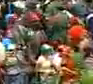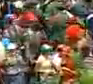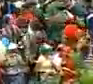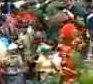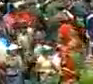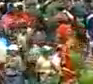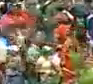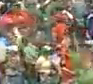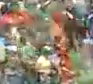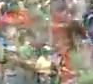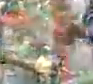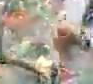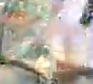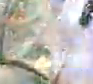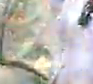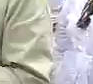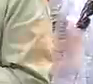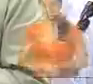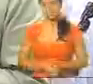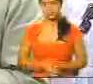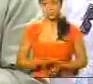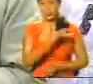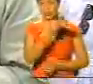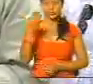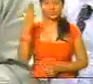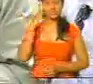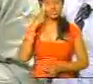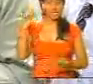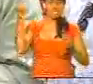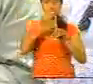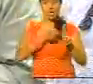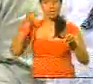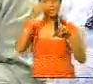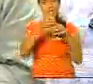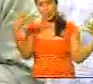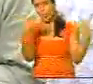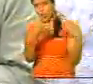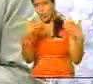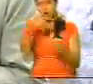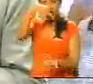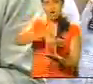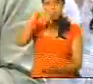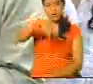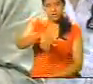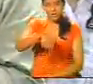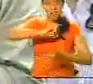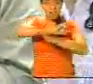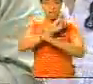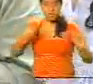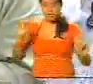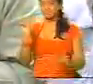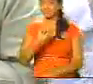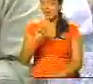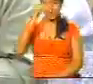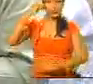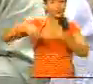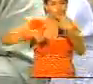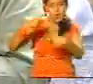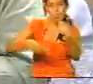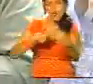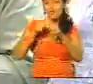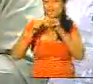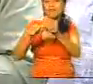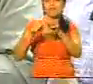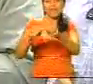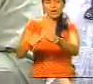Ustedes saben que la batalla de Carabobo no ha terminado, es de todos los días. Vaya pues,